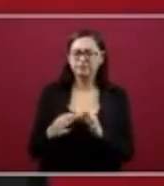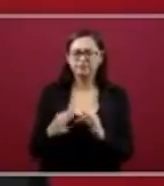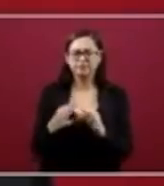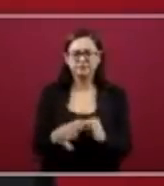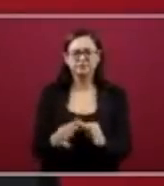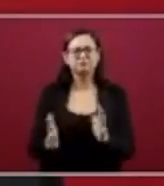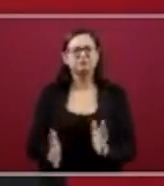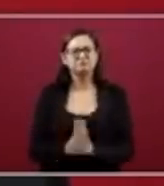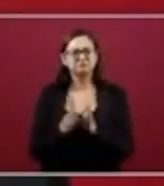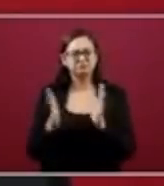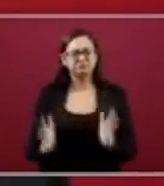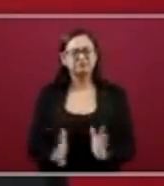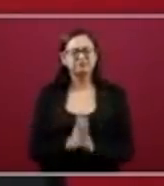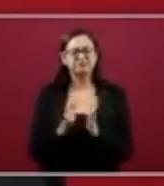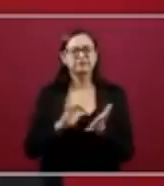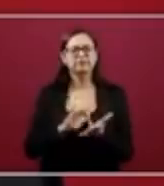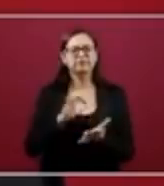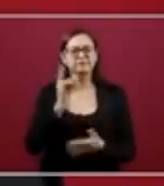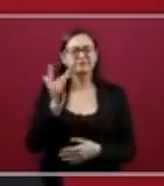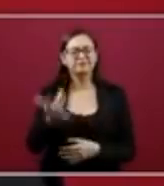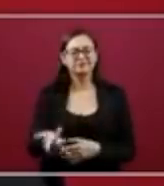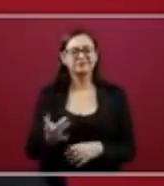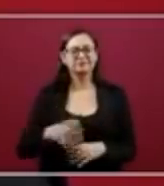que se